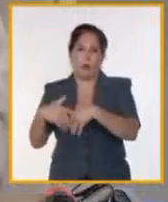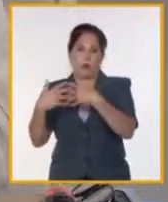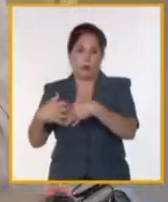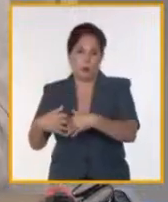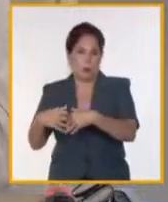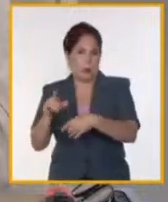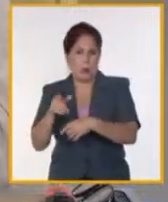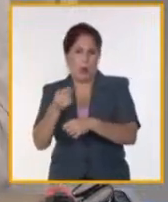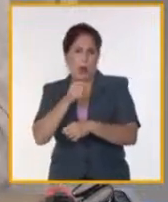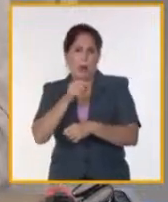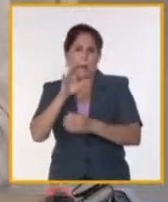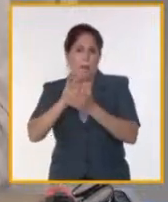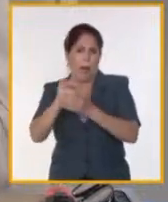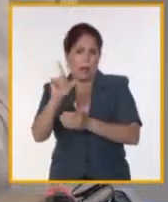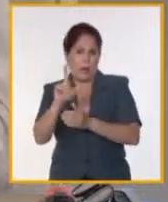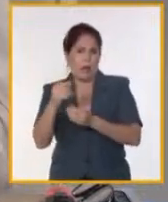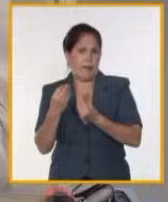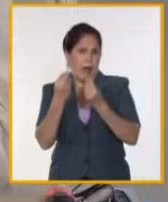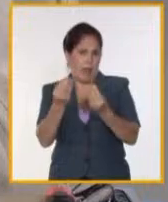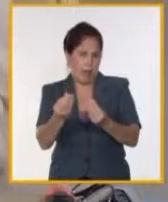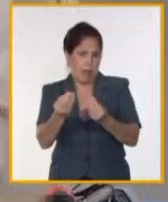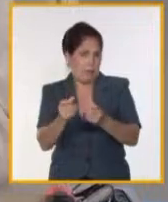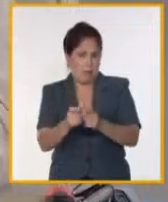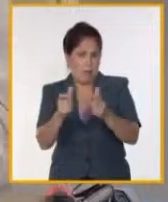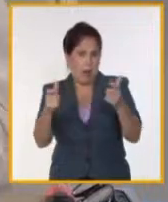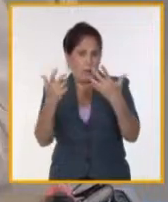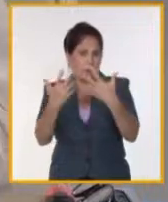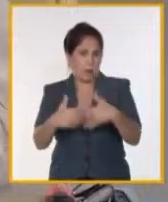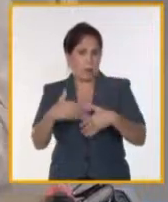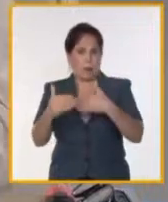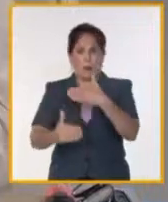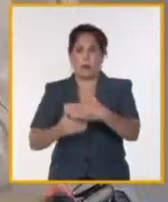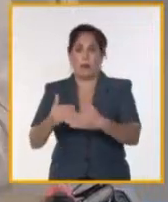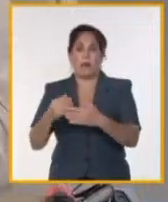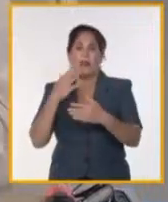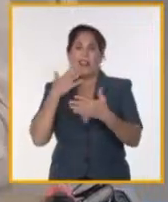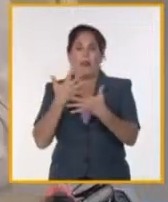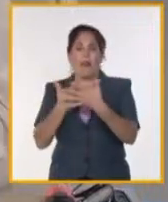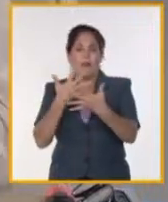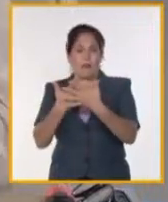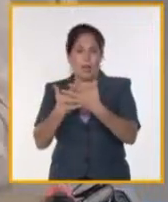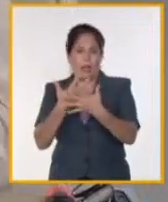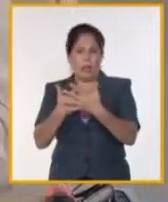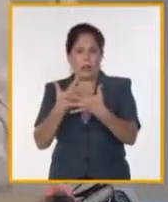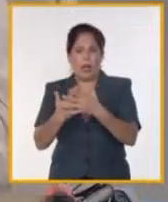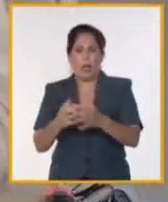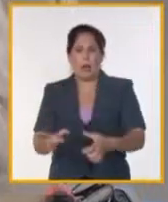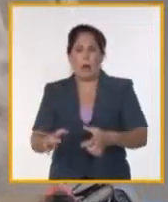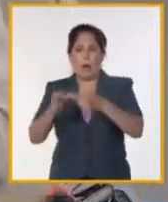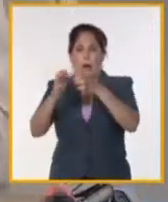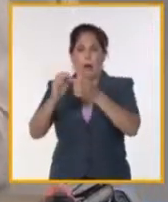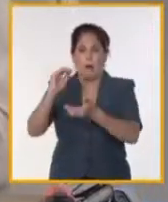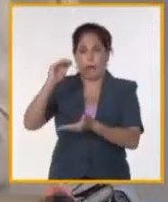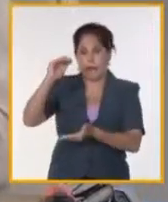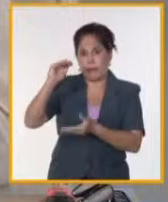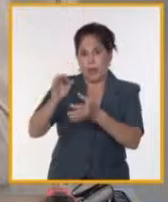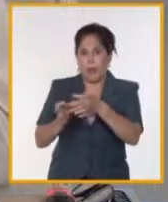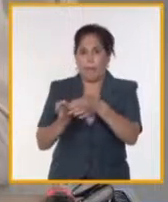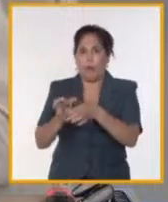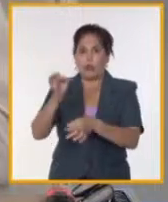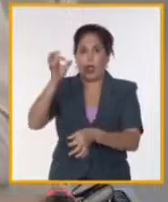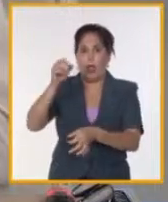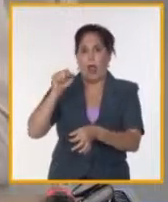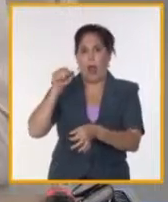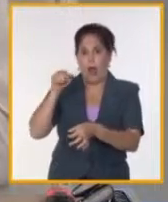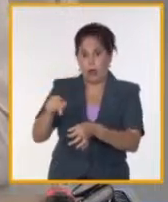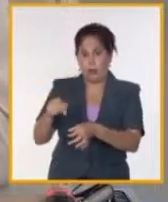ofertarle a la zona especial de desarrollo de Mariel y una gran planta procesadora de vidrio, de botellas y de envases de vidrio, que se va a abrir ahí